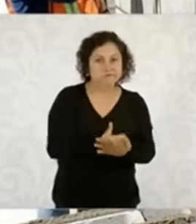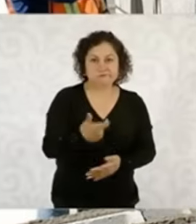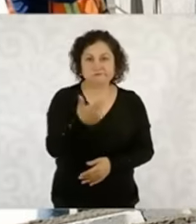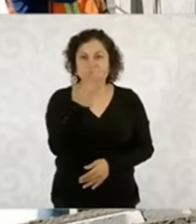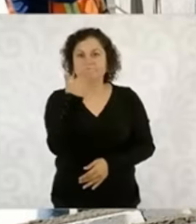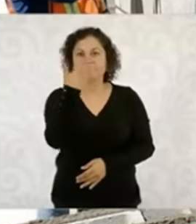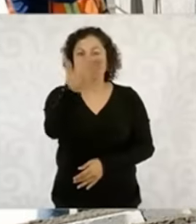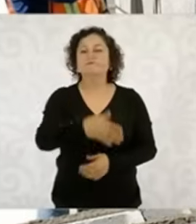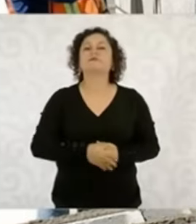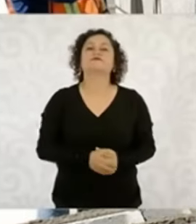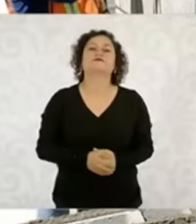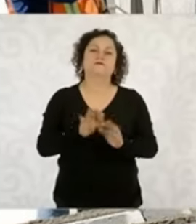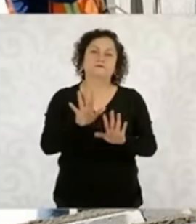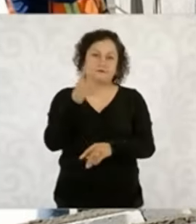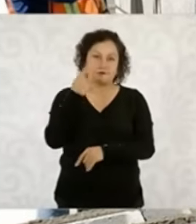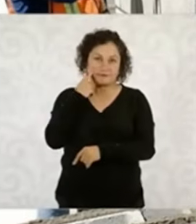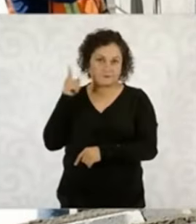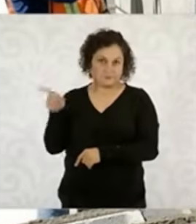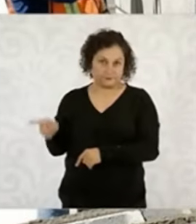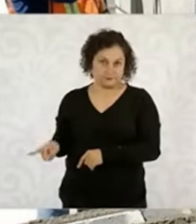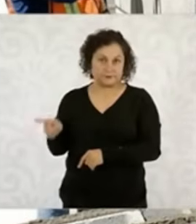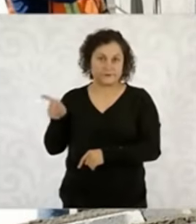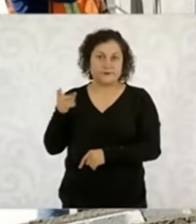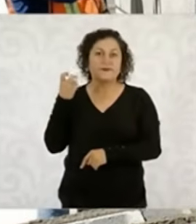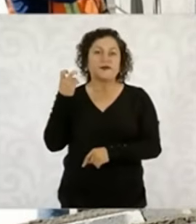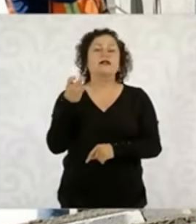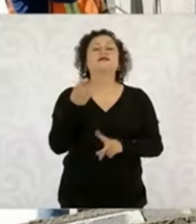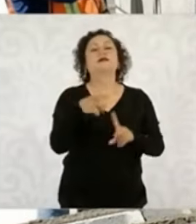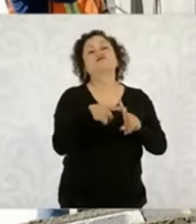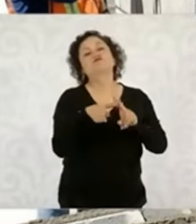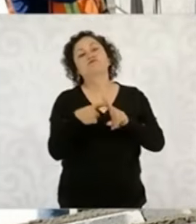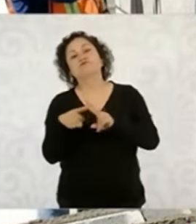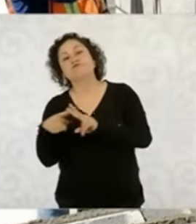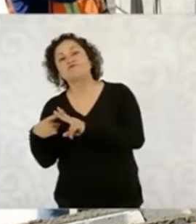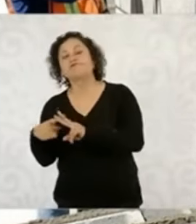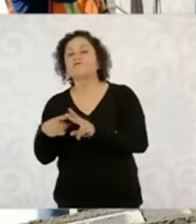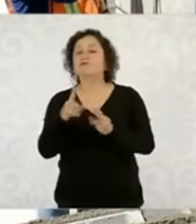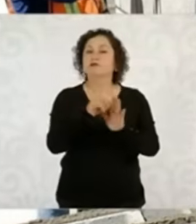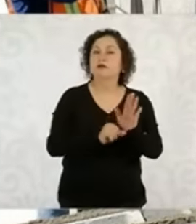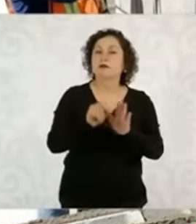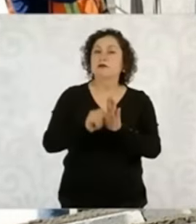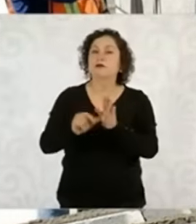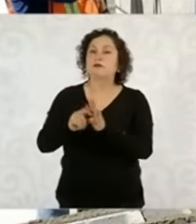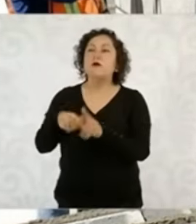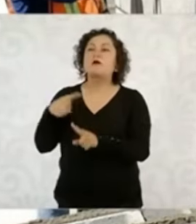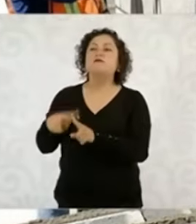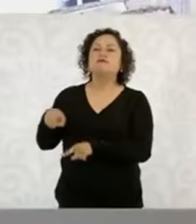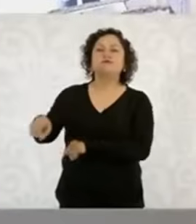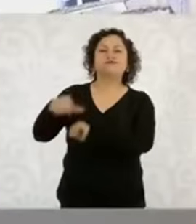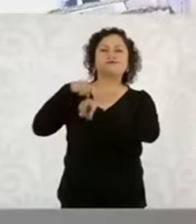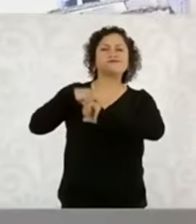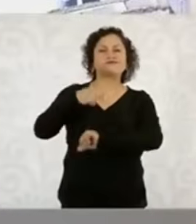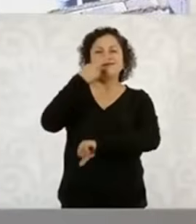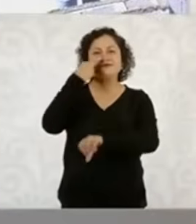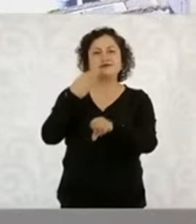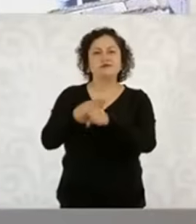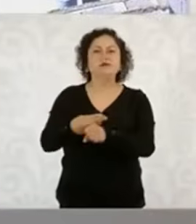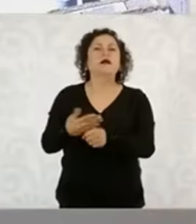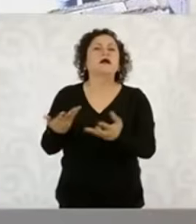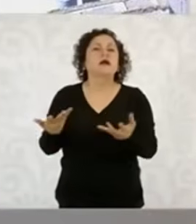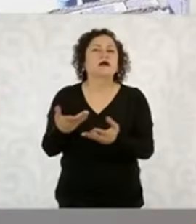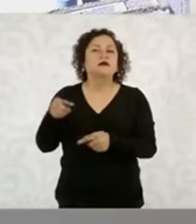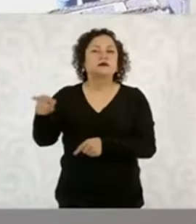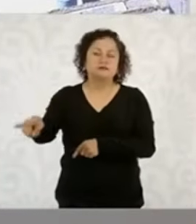este análisis mensual lo hace la Secretaría de Hacienda y nos lo comparte para ir